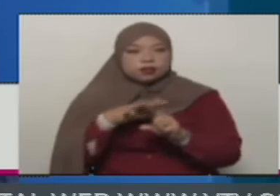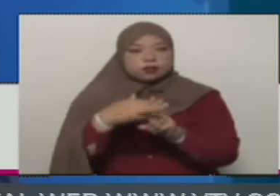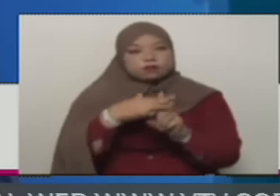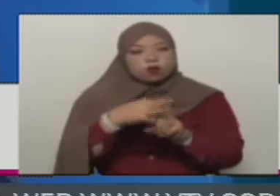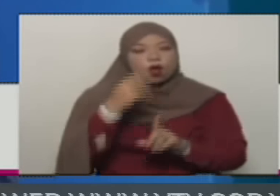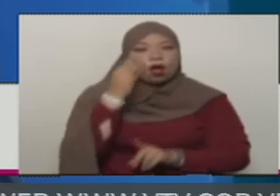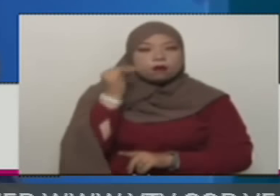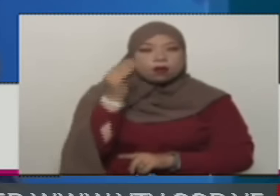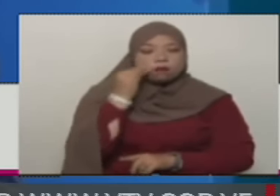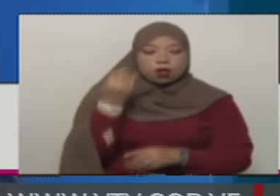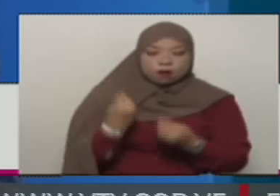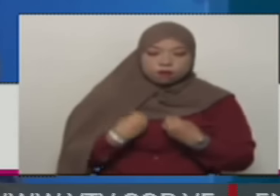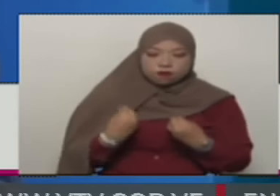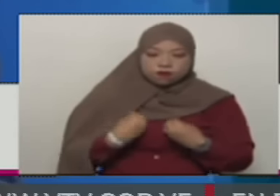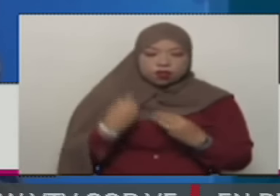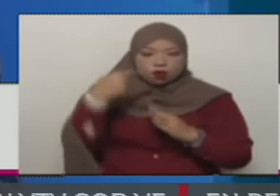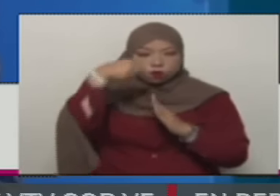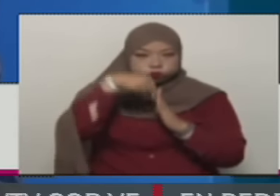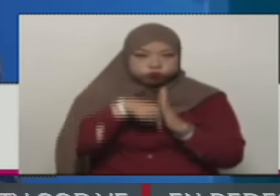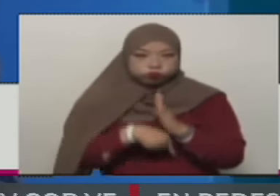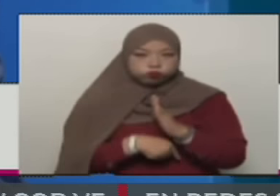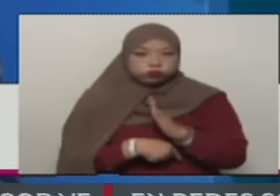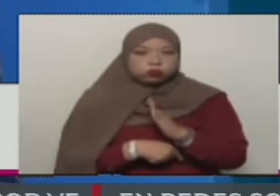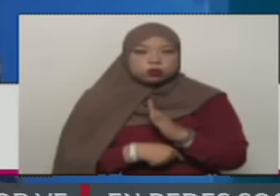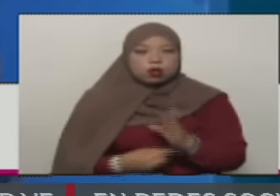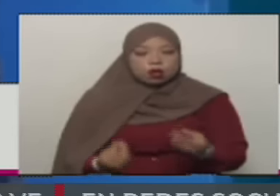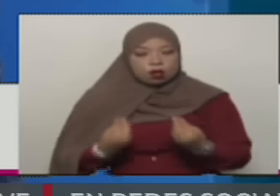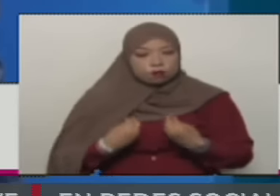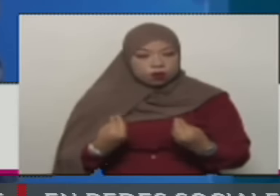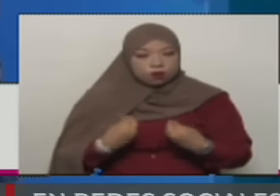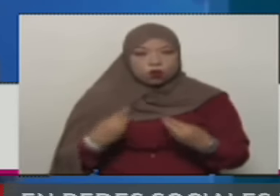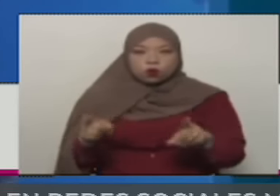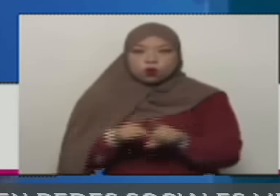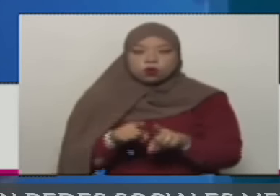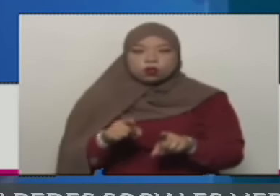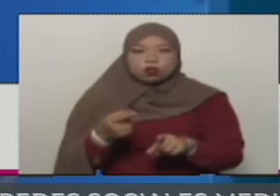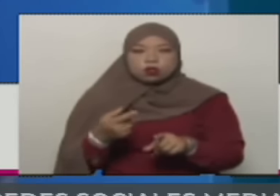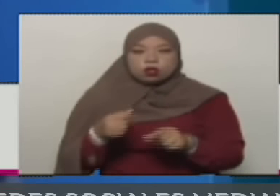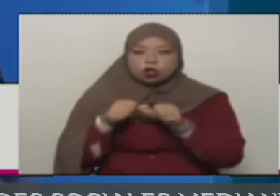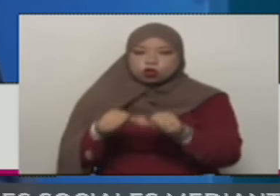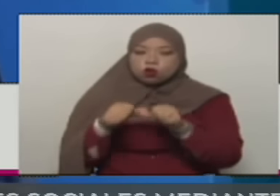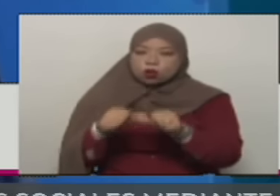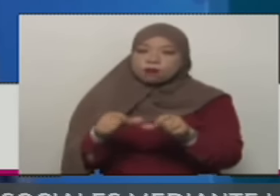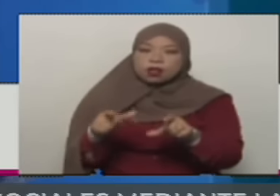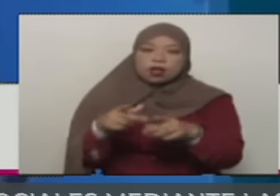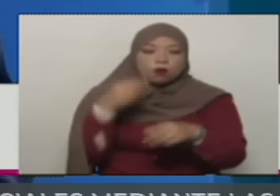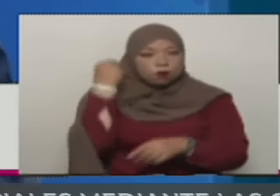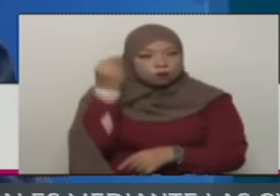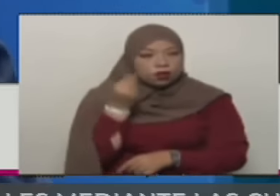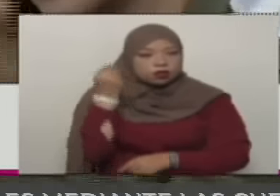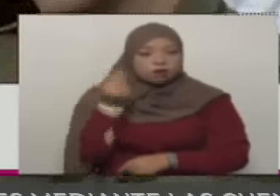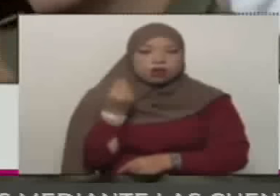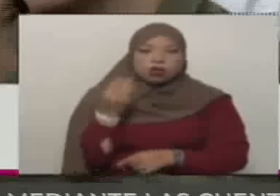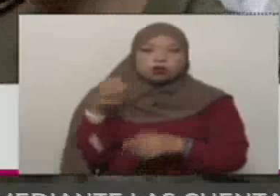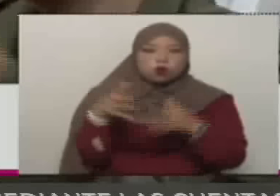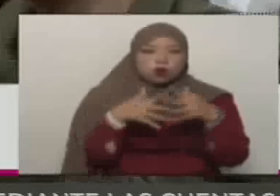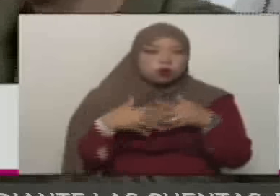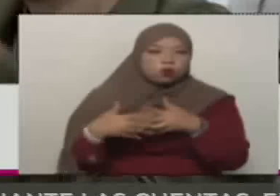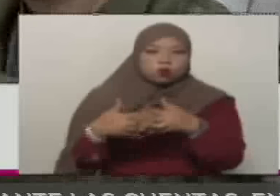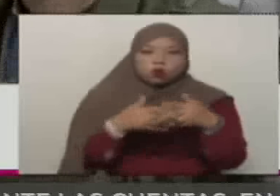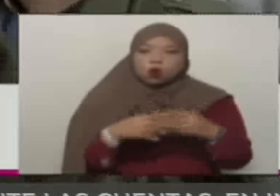de nosotros mismos. Y vivirá de nosotros mismos. Nosotros no dependemos de nadie, afortunadamente. Nosotros